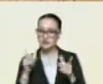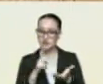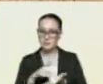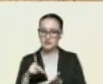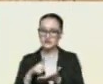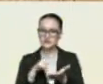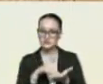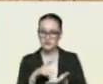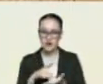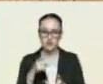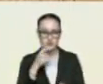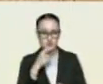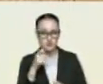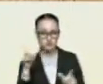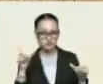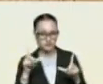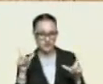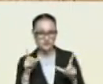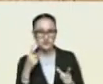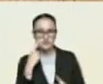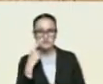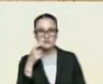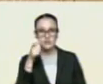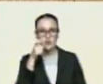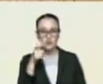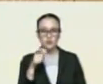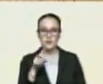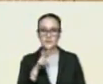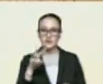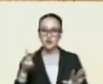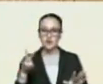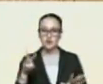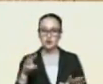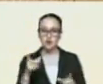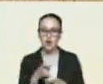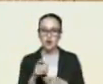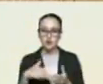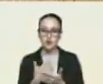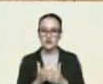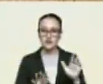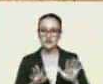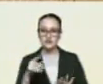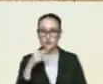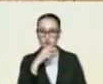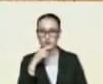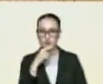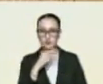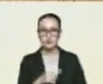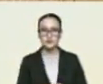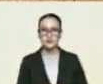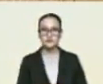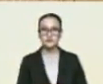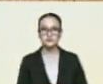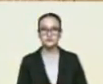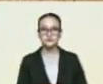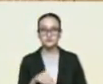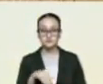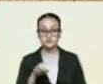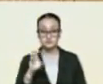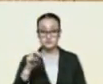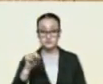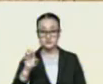participaron en la ejecución del evento electoral durante el lapso del 28 de agosto al 15 de octubre. La producción de instrumentos